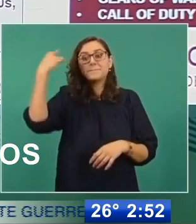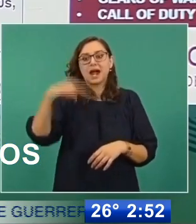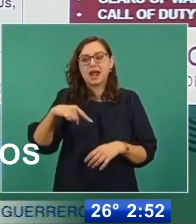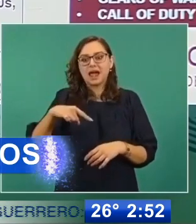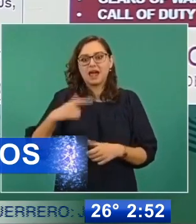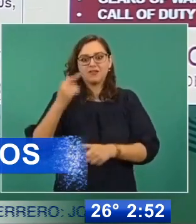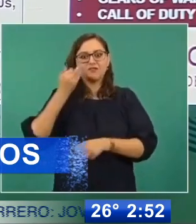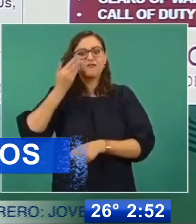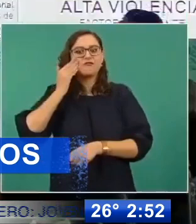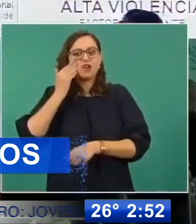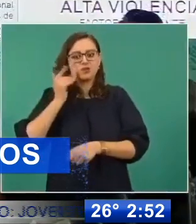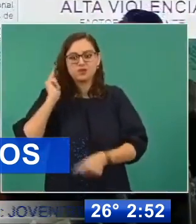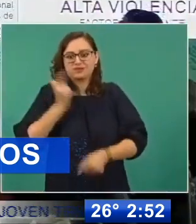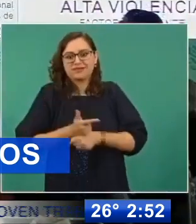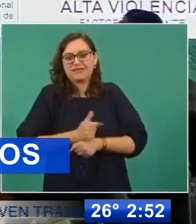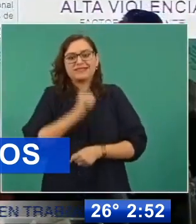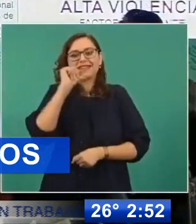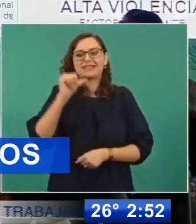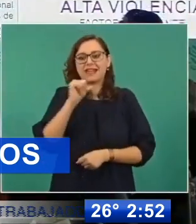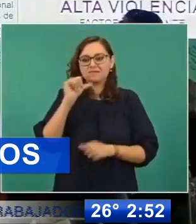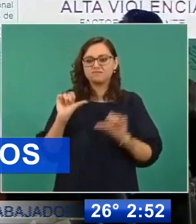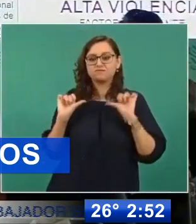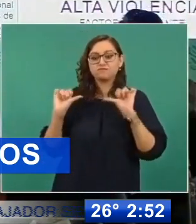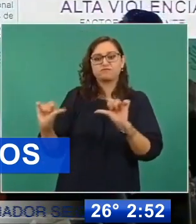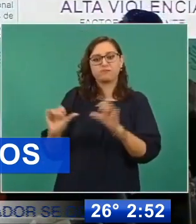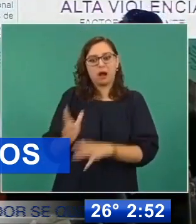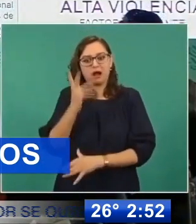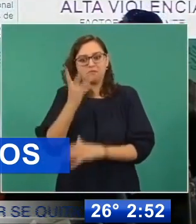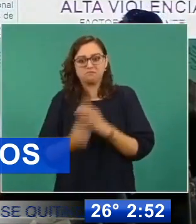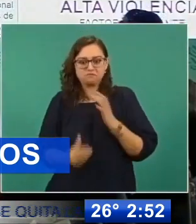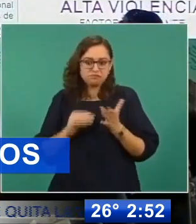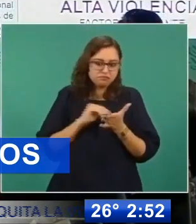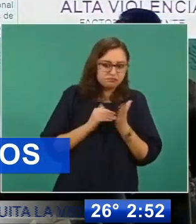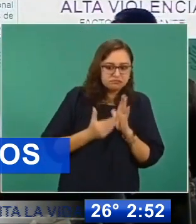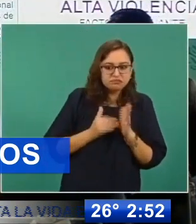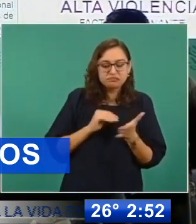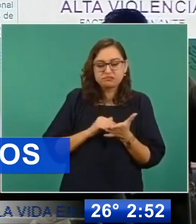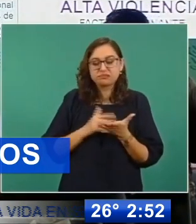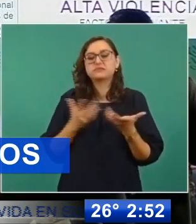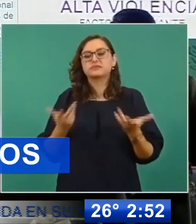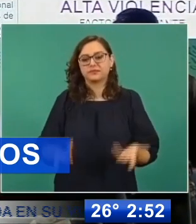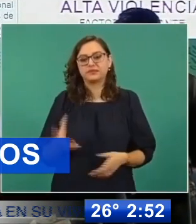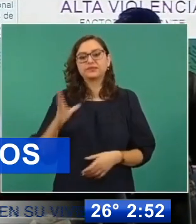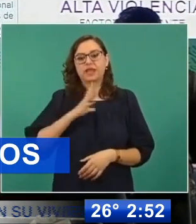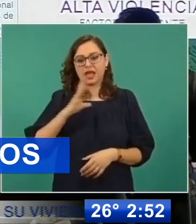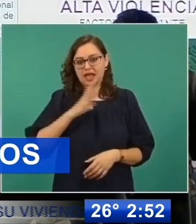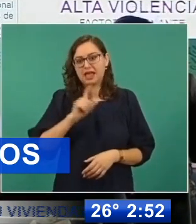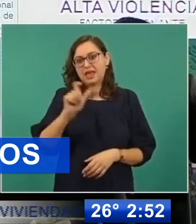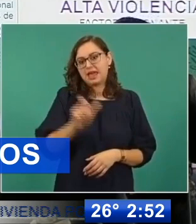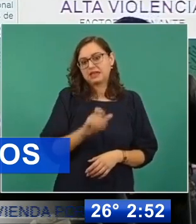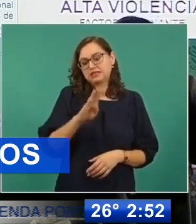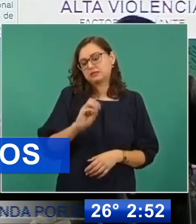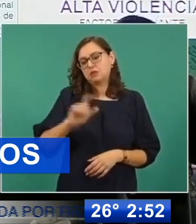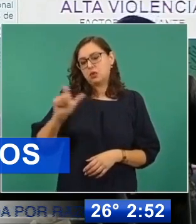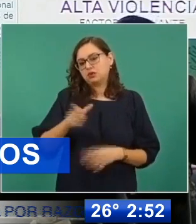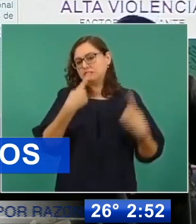y sabe librar algunos algoritmos que a veces utilizan consolas de Xbox o de PlayStation.